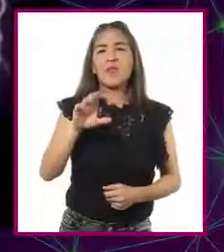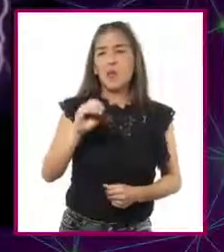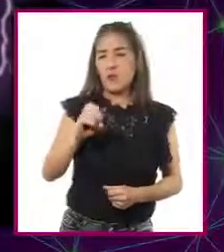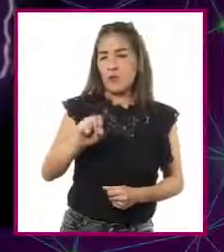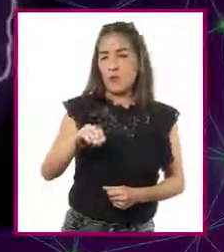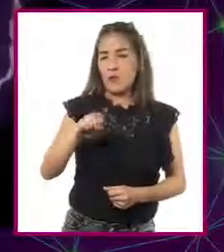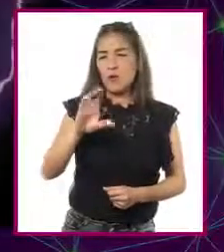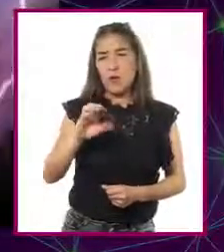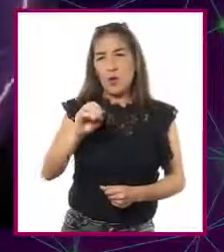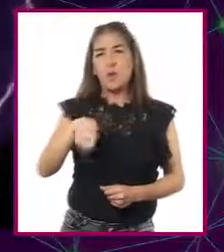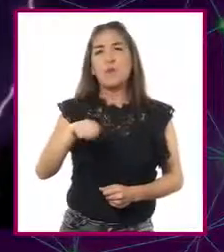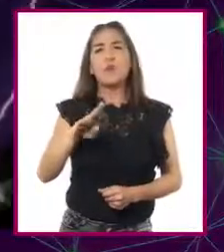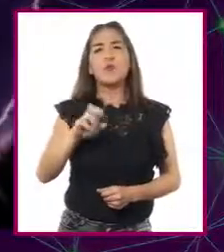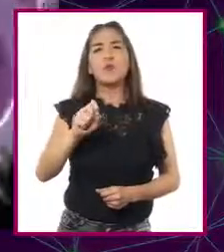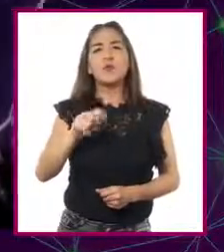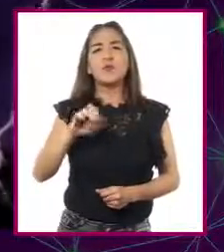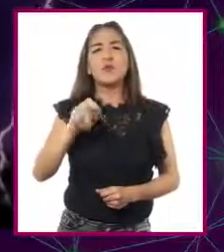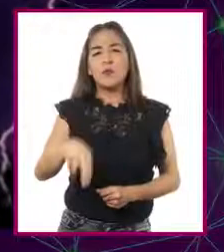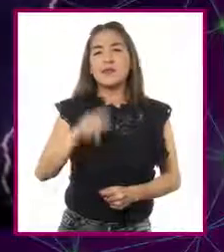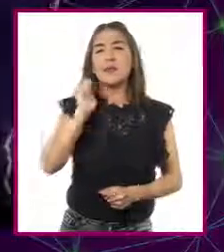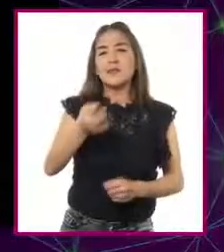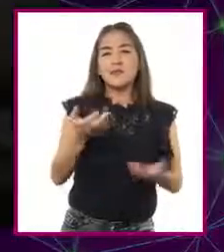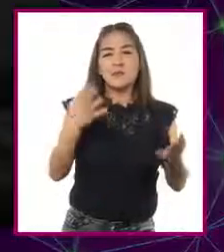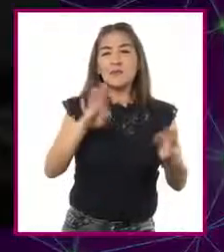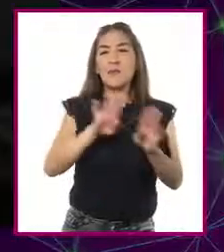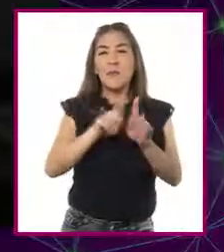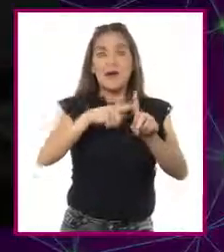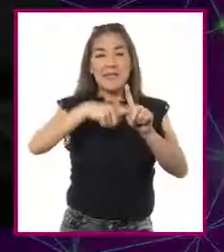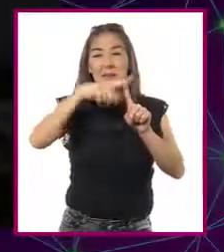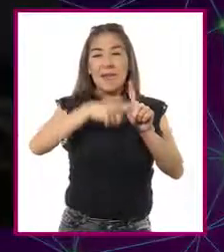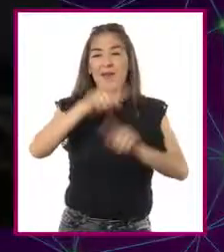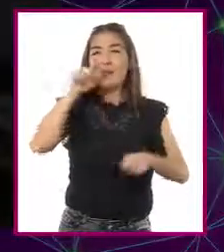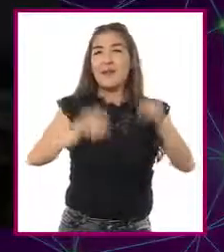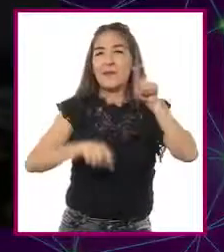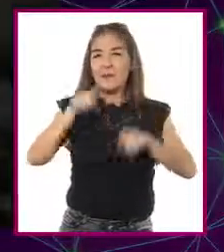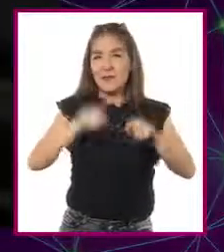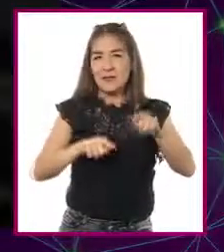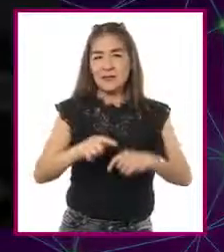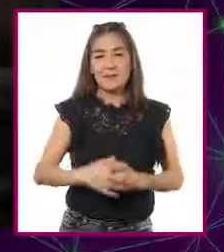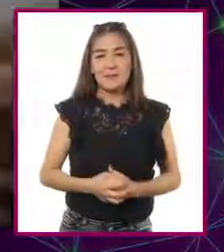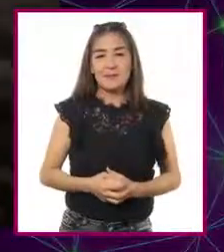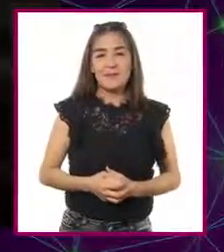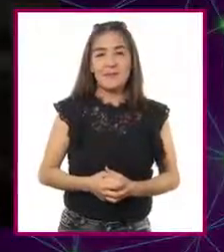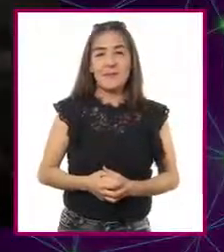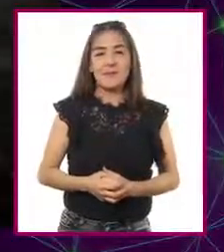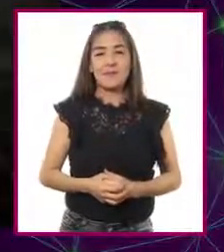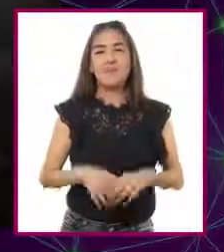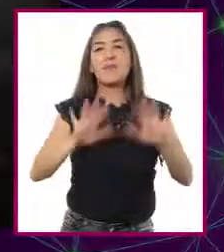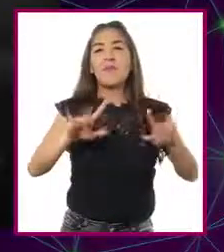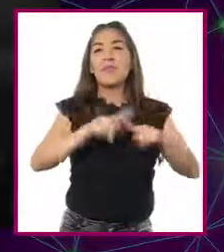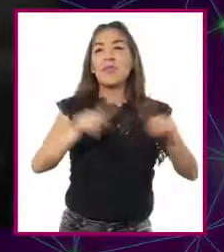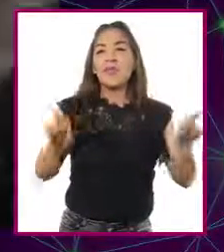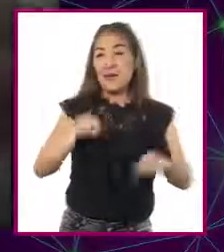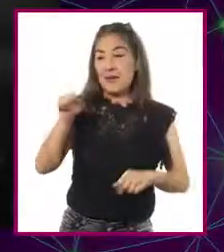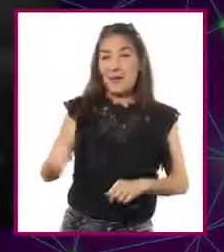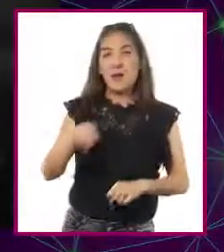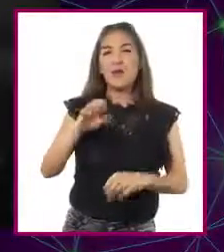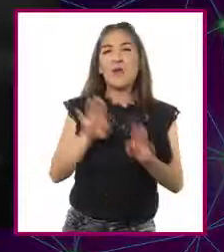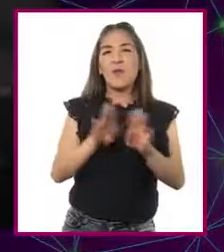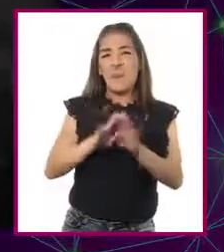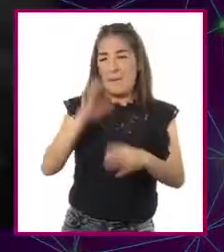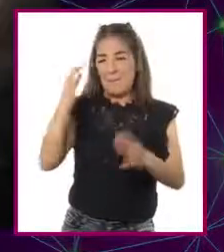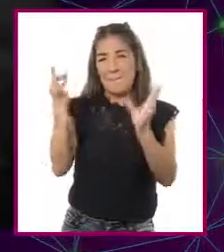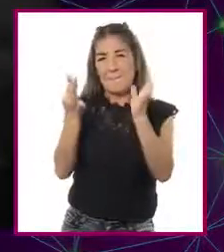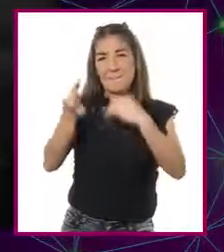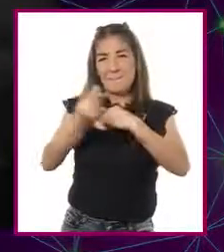de oxidación que solo se produce a determinadas temperaturas. A diferencia de lo que sucede en la oxidación de los